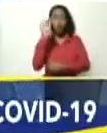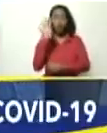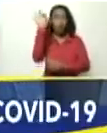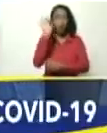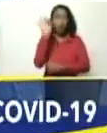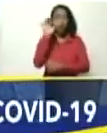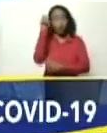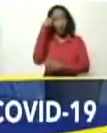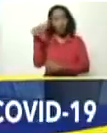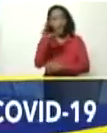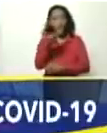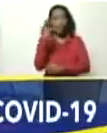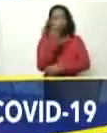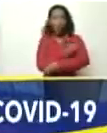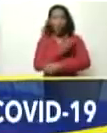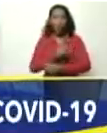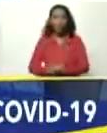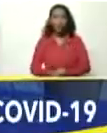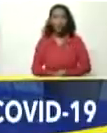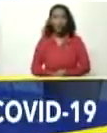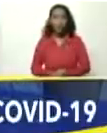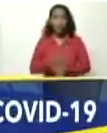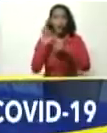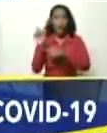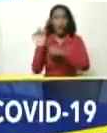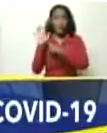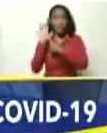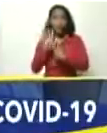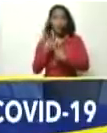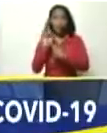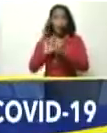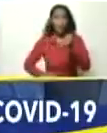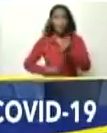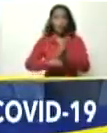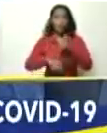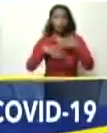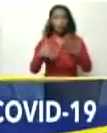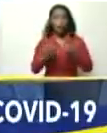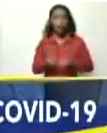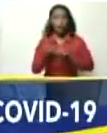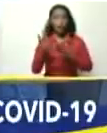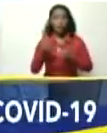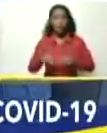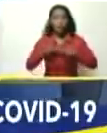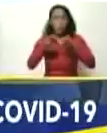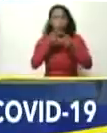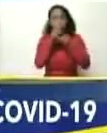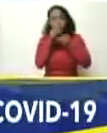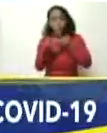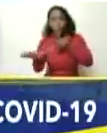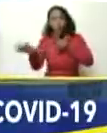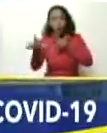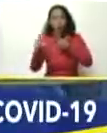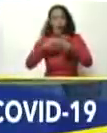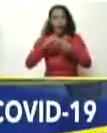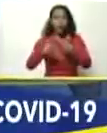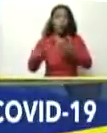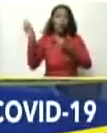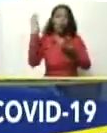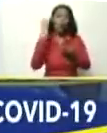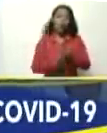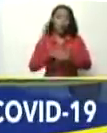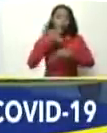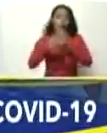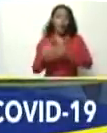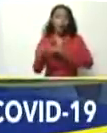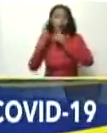de la población vacunada. Esto favorece que el virus mute y entonces nuevamente se generen las